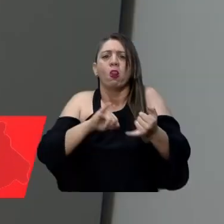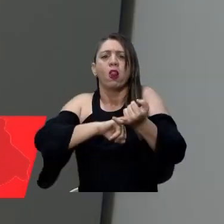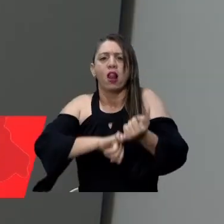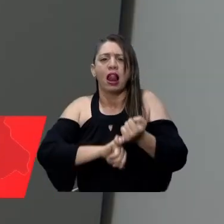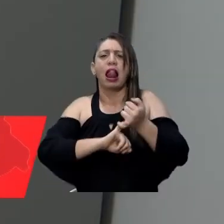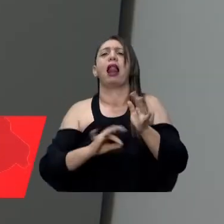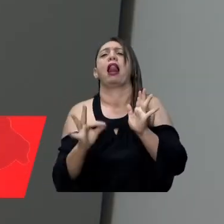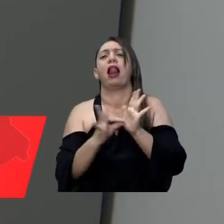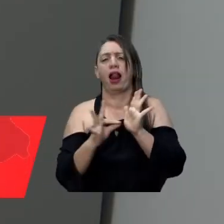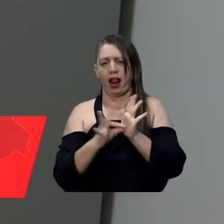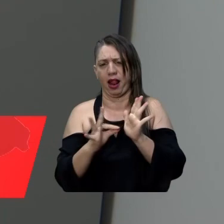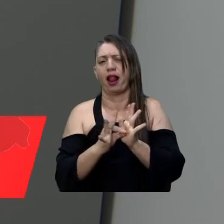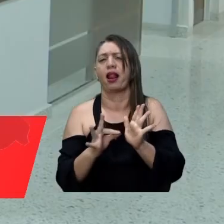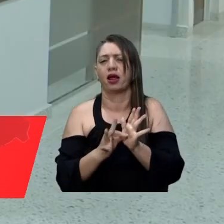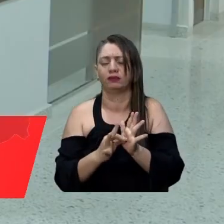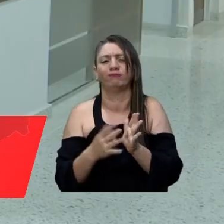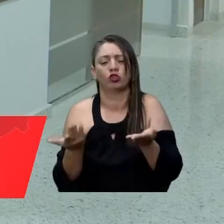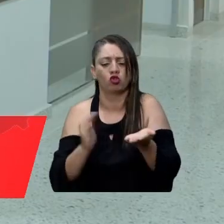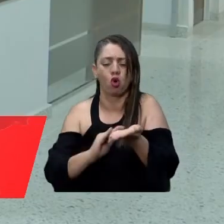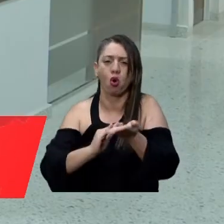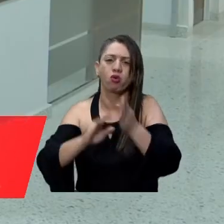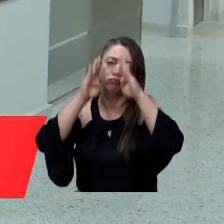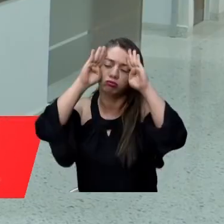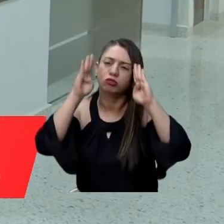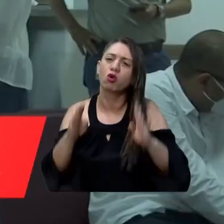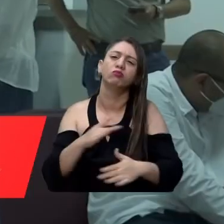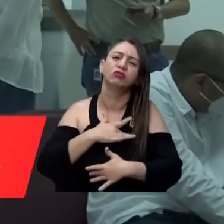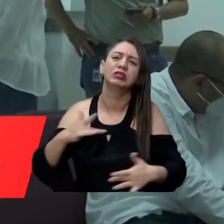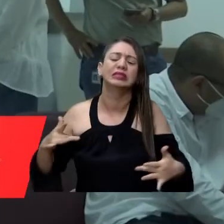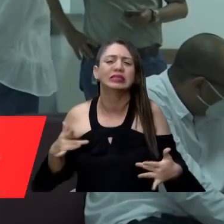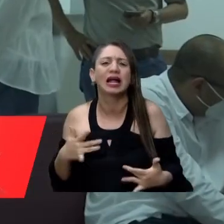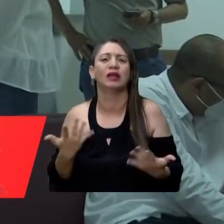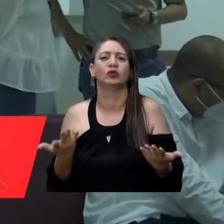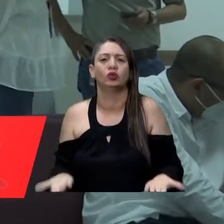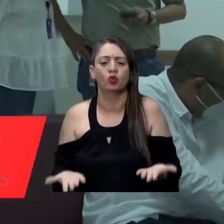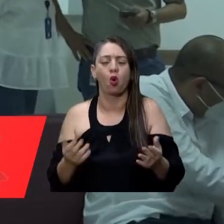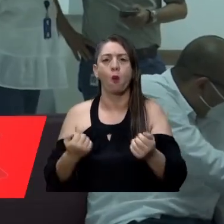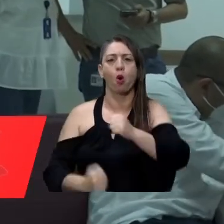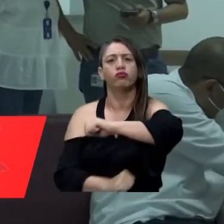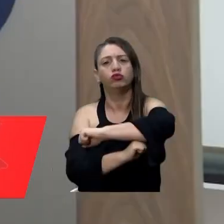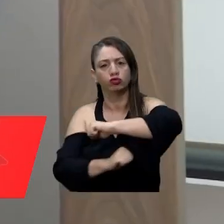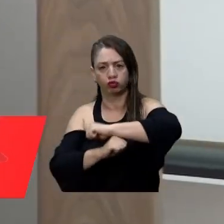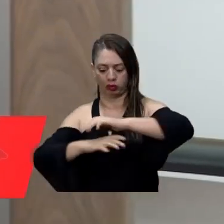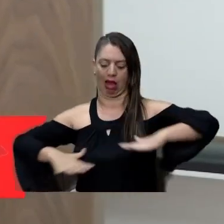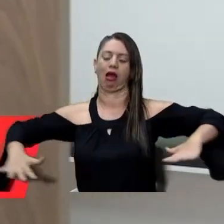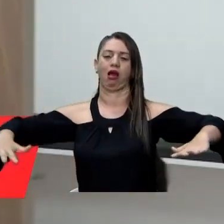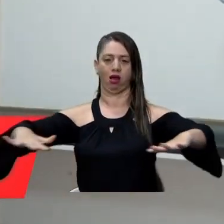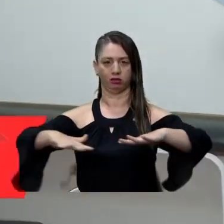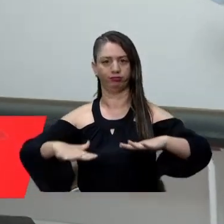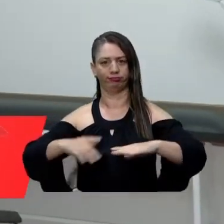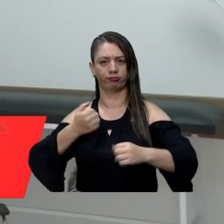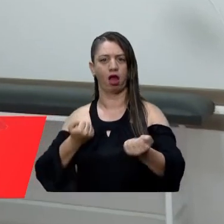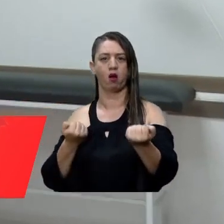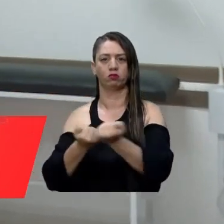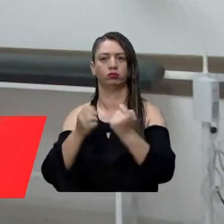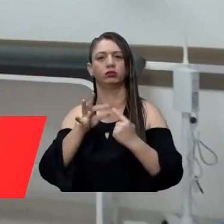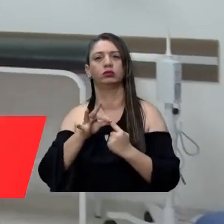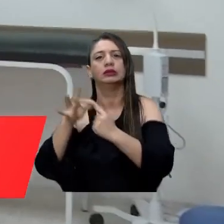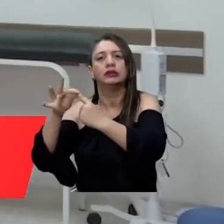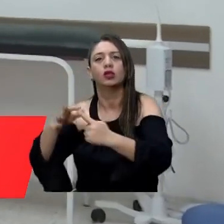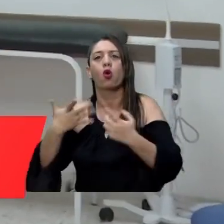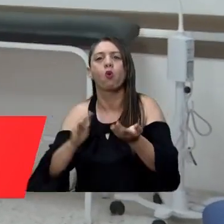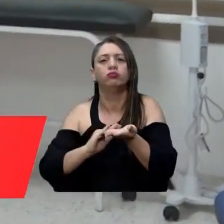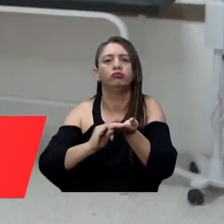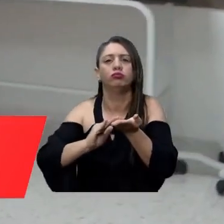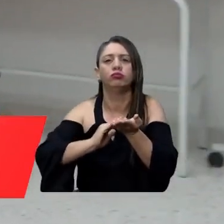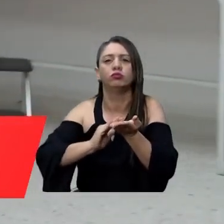Y a eso le debemos de dar un tratamiento de salud pública a partir de infraestructuras como esta. Y así surge un apoyo especializado en este tipo de